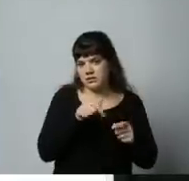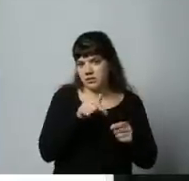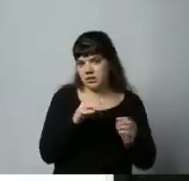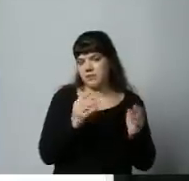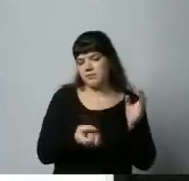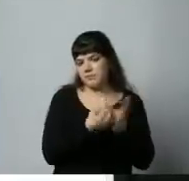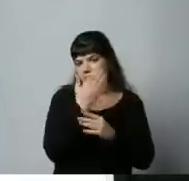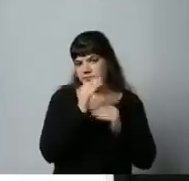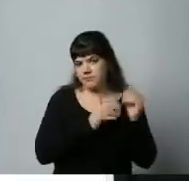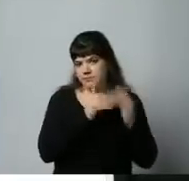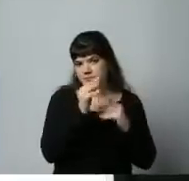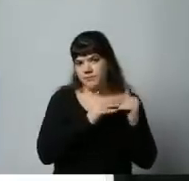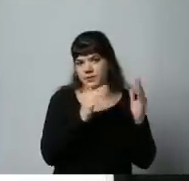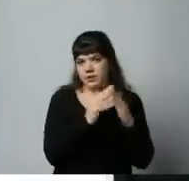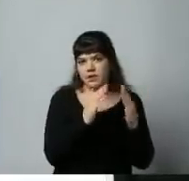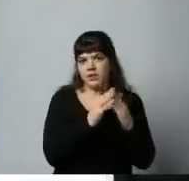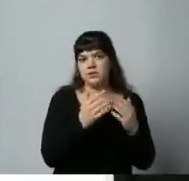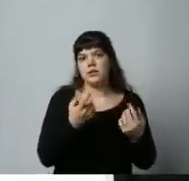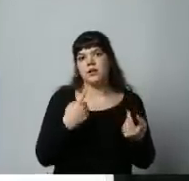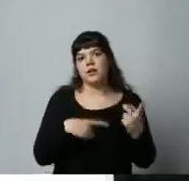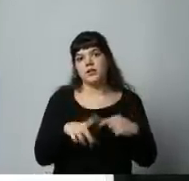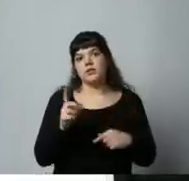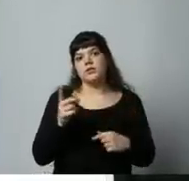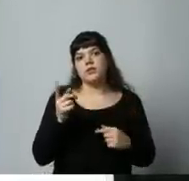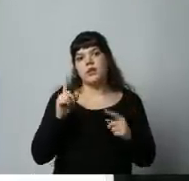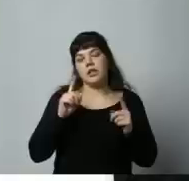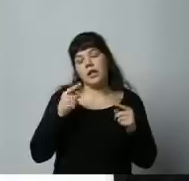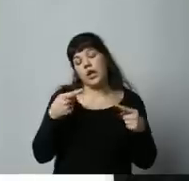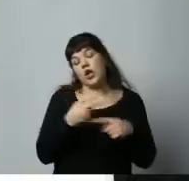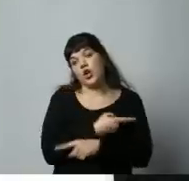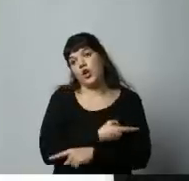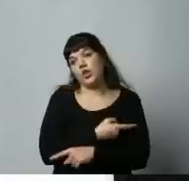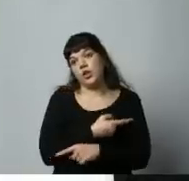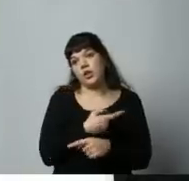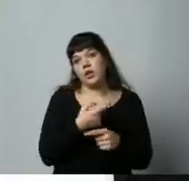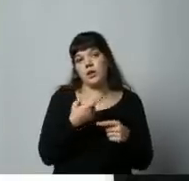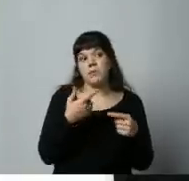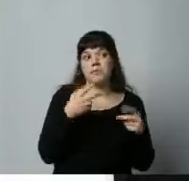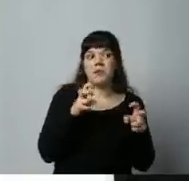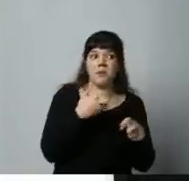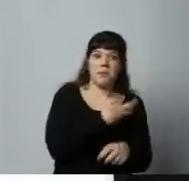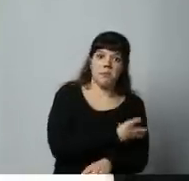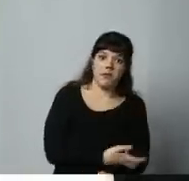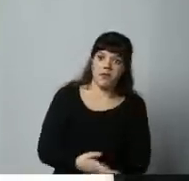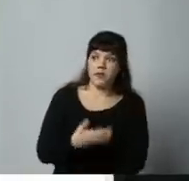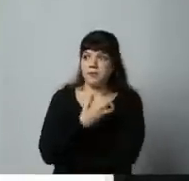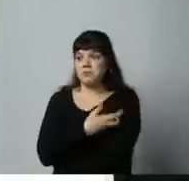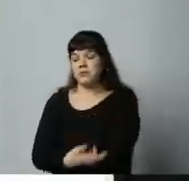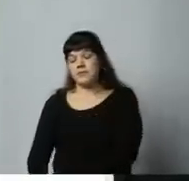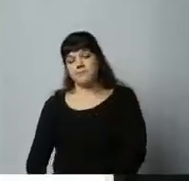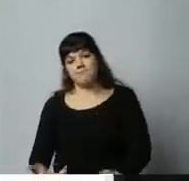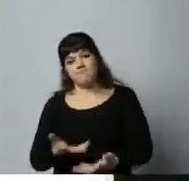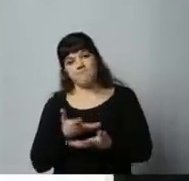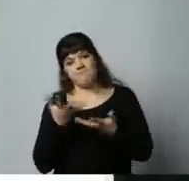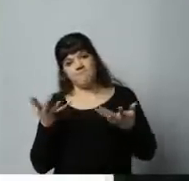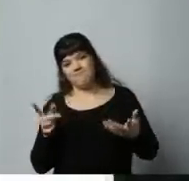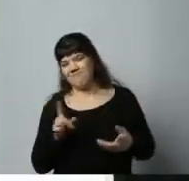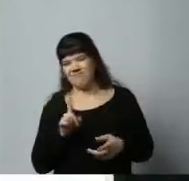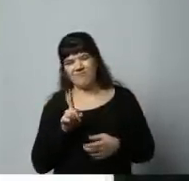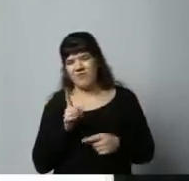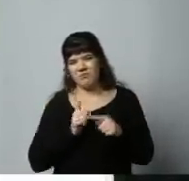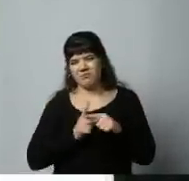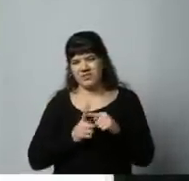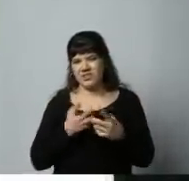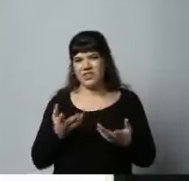digo en realidad poner en contra pobres contra pobres la verdad es que no no no está